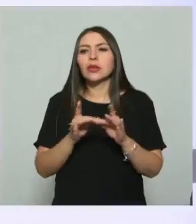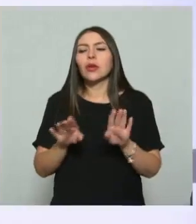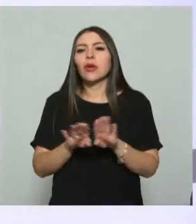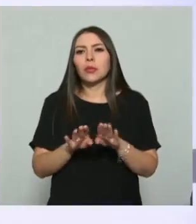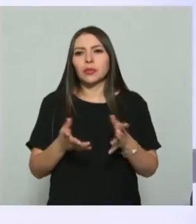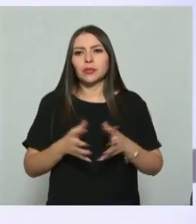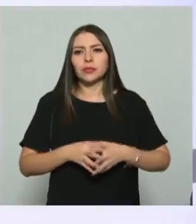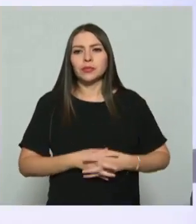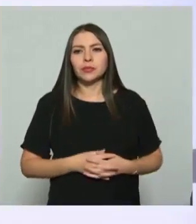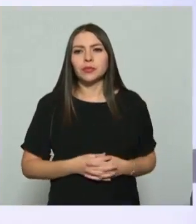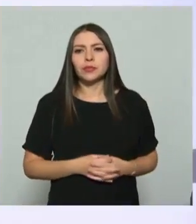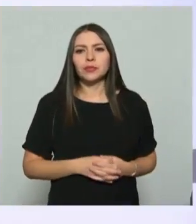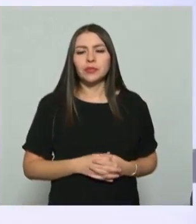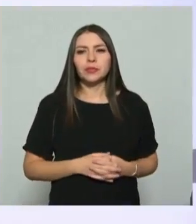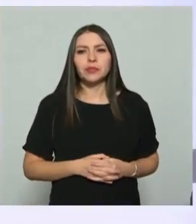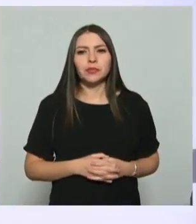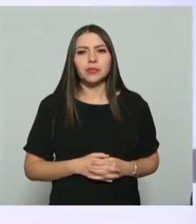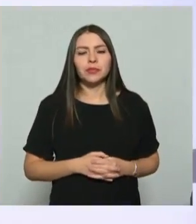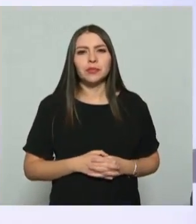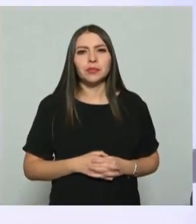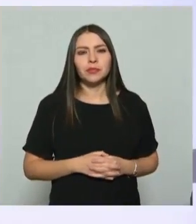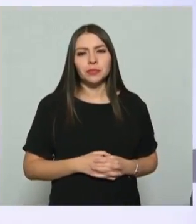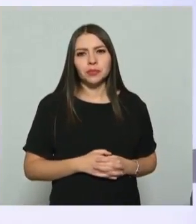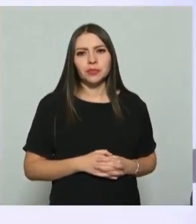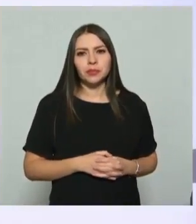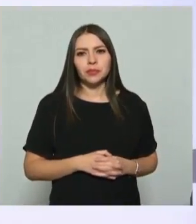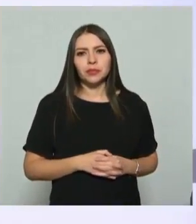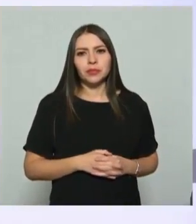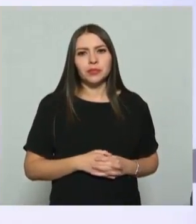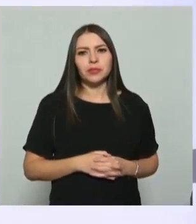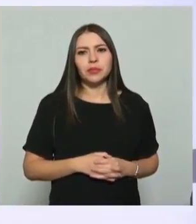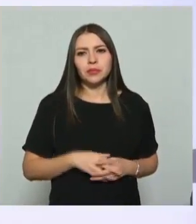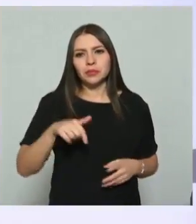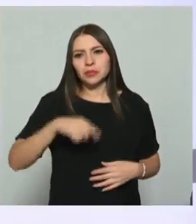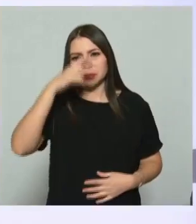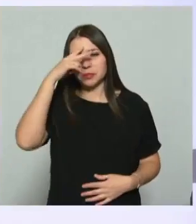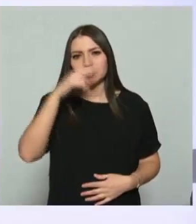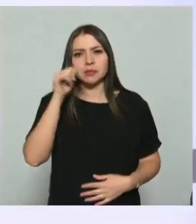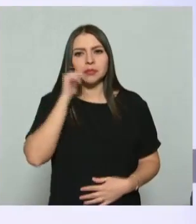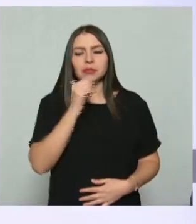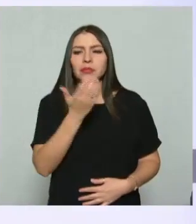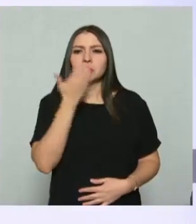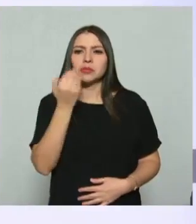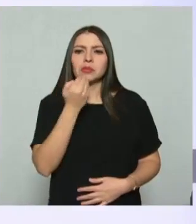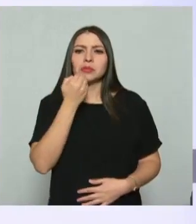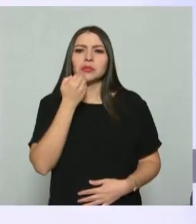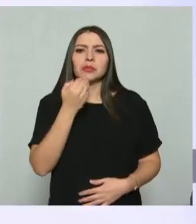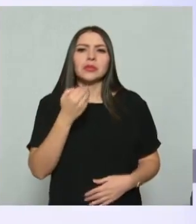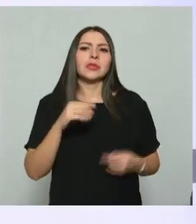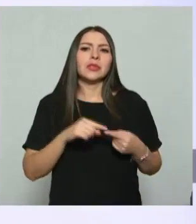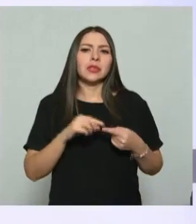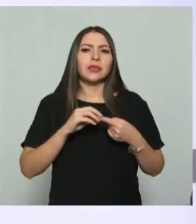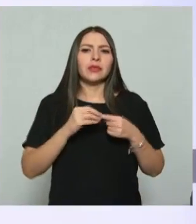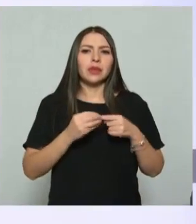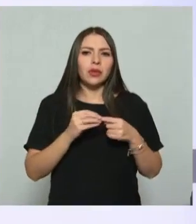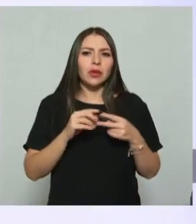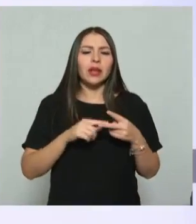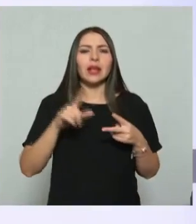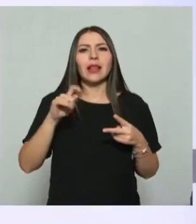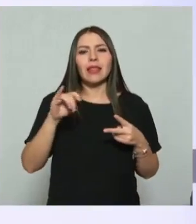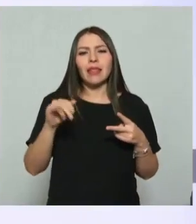Mira, en México somos una población que tenemos esta tradición de consumir frijoles, lentejas, habas, etcétera,